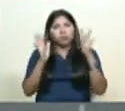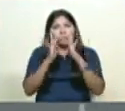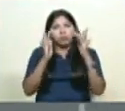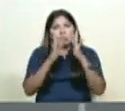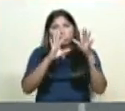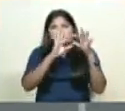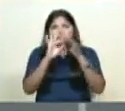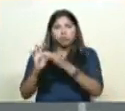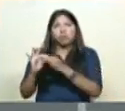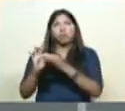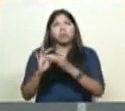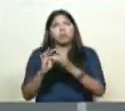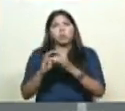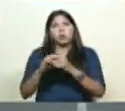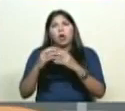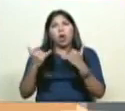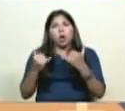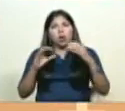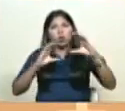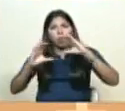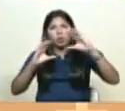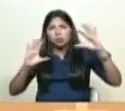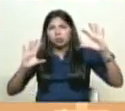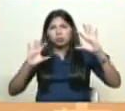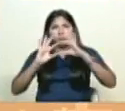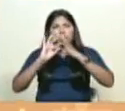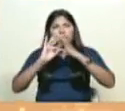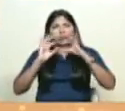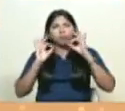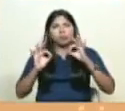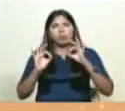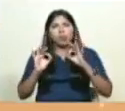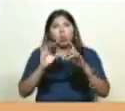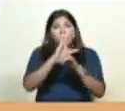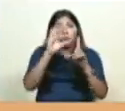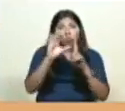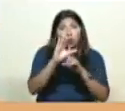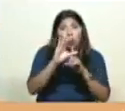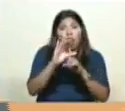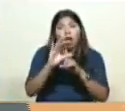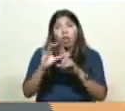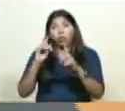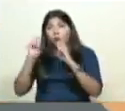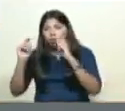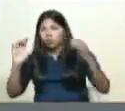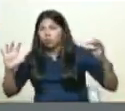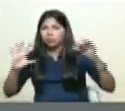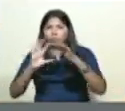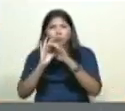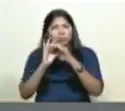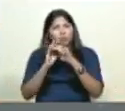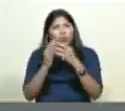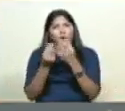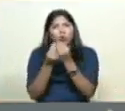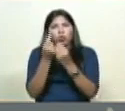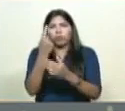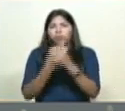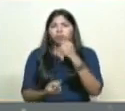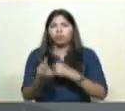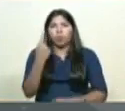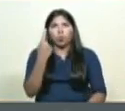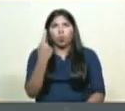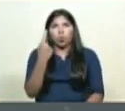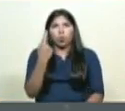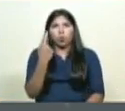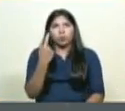venido fortaleciendo en estas dos instancias, cultura y turismo. El presidente lo ha entendido y nosotros creemos, pues, que más temprano que tarde estos dos